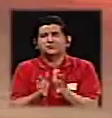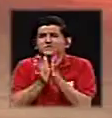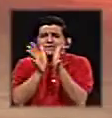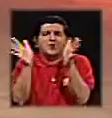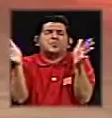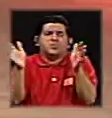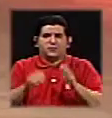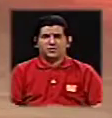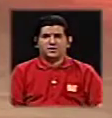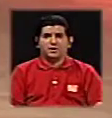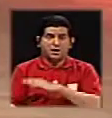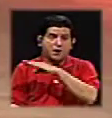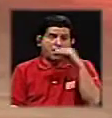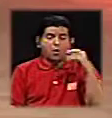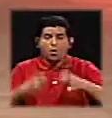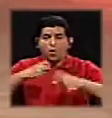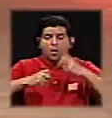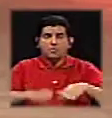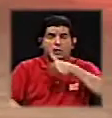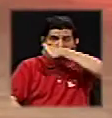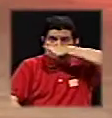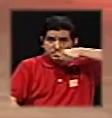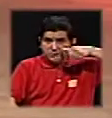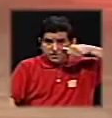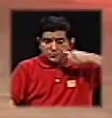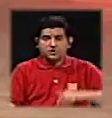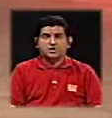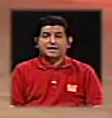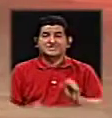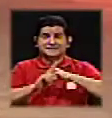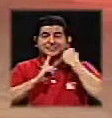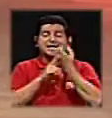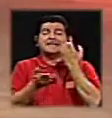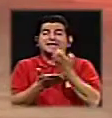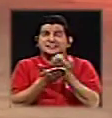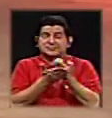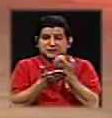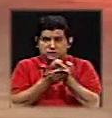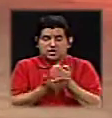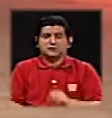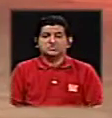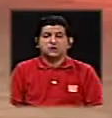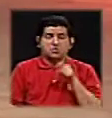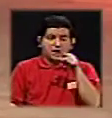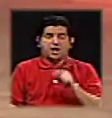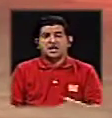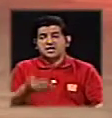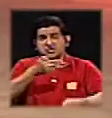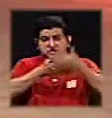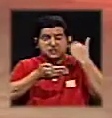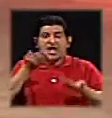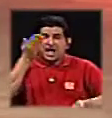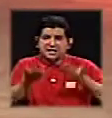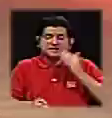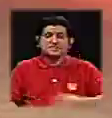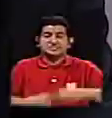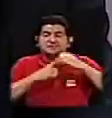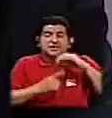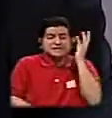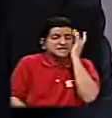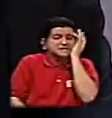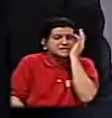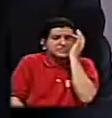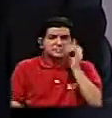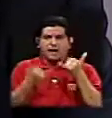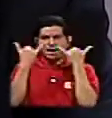o problemas de drogas y, por supuesto, la situación económica fuera en el pasado la principal preocupación.